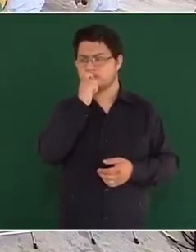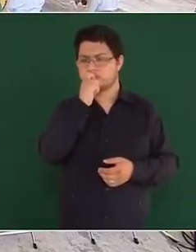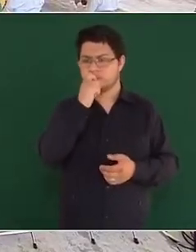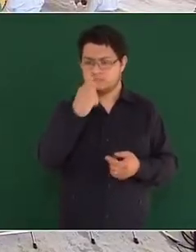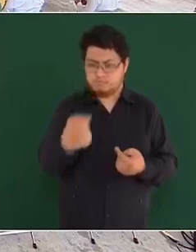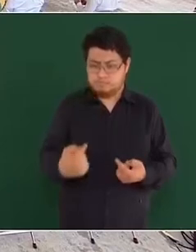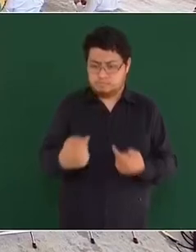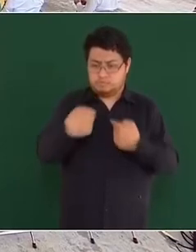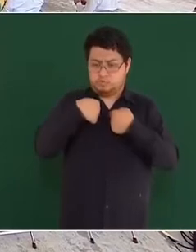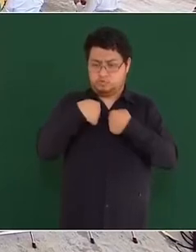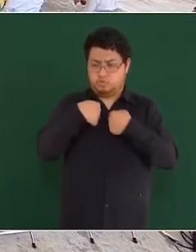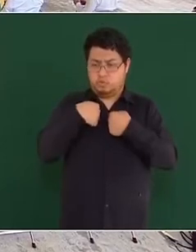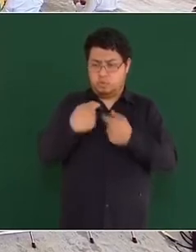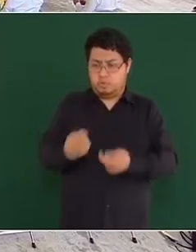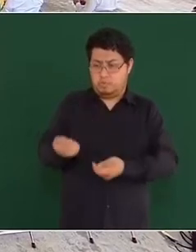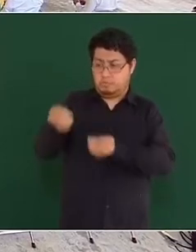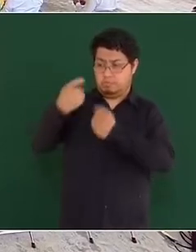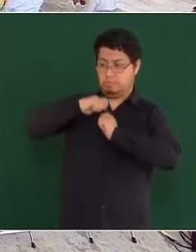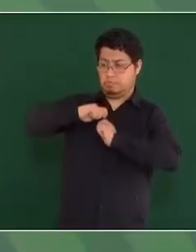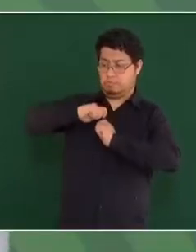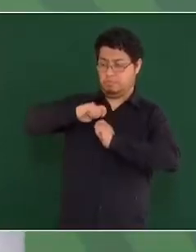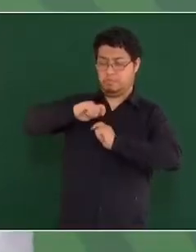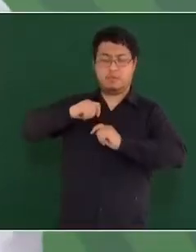no me dan